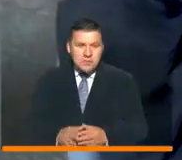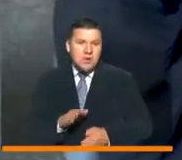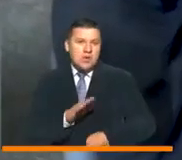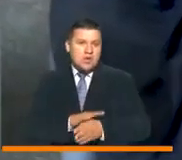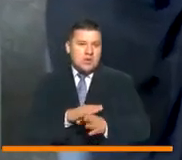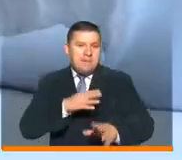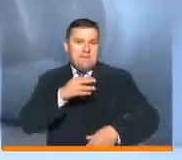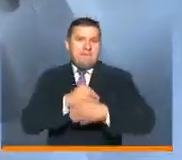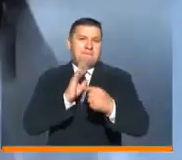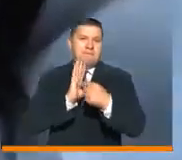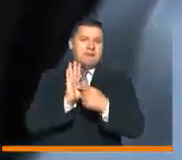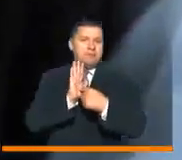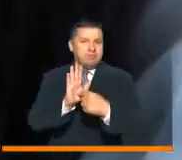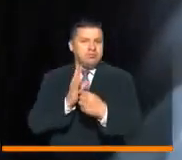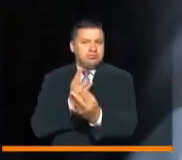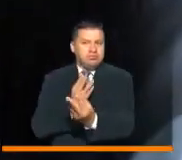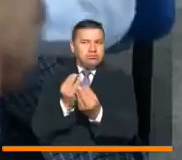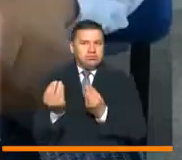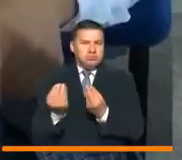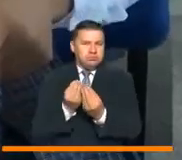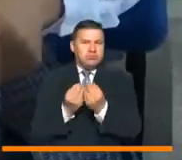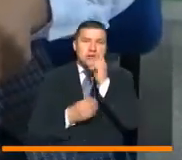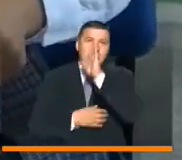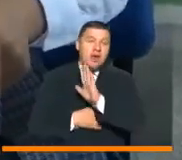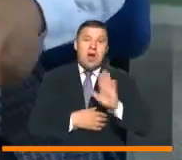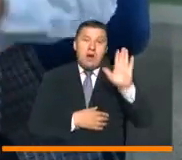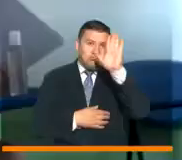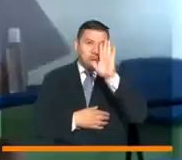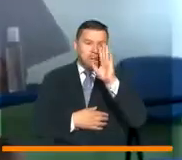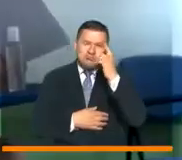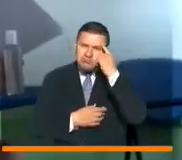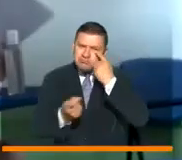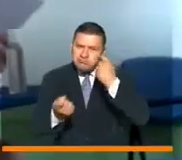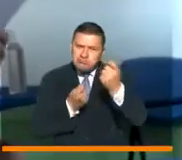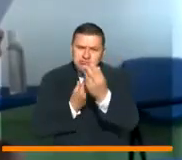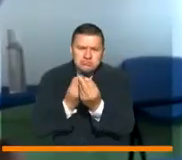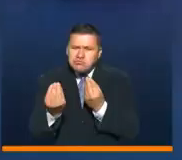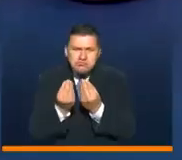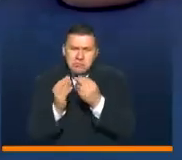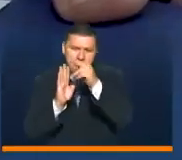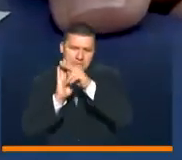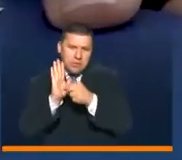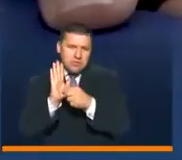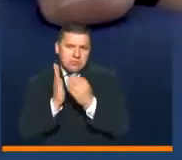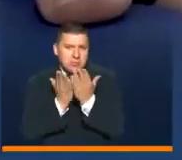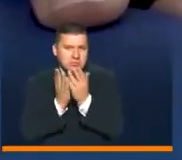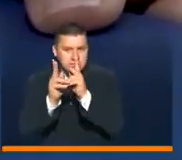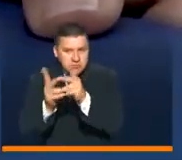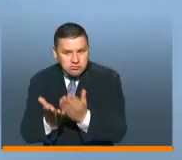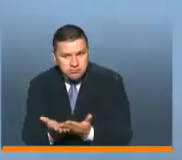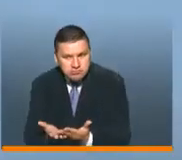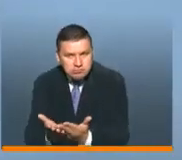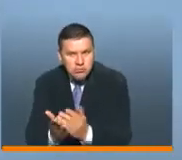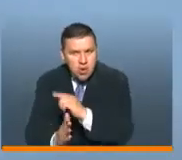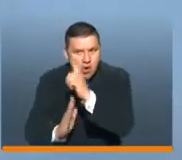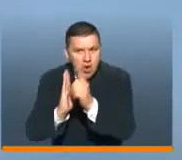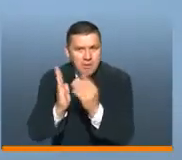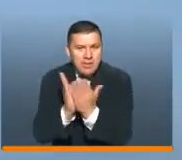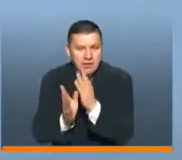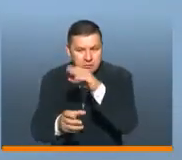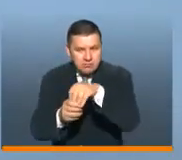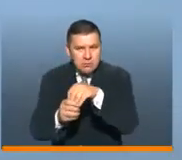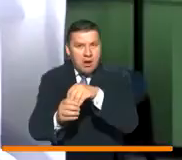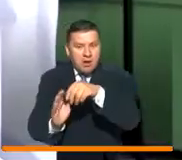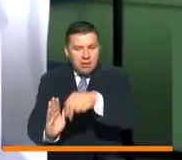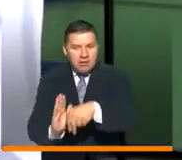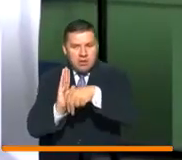Continúa la implementación del modelo de alternancia en todo el país, la estrategia para brindar a nuestros estudiantes una educación integral, con